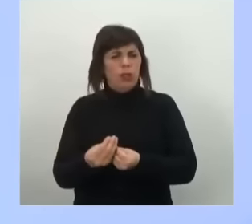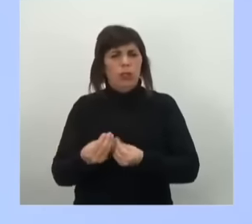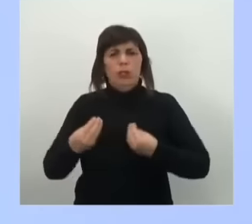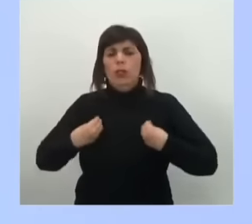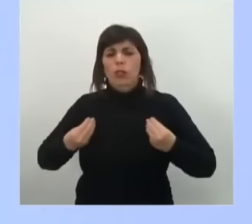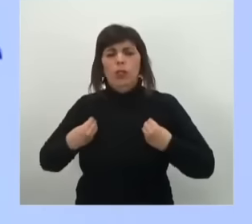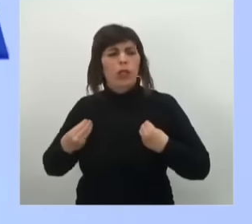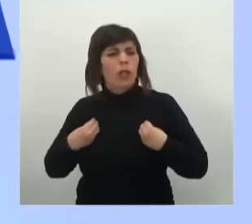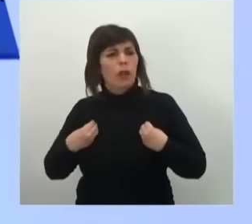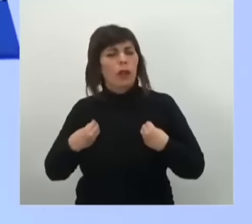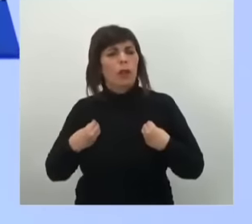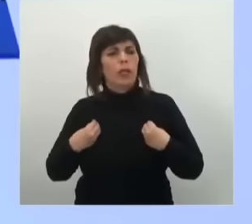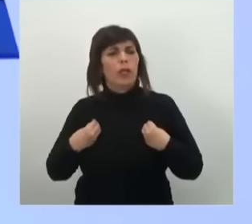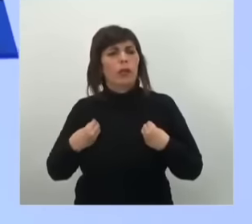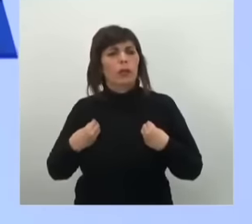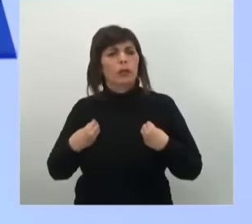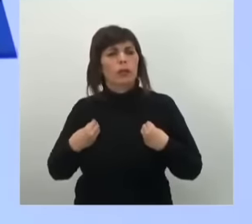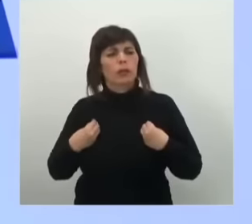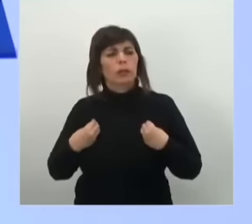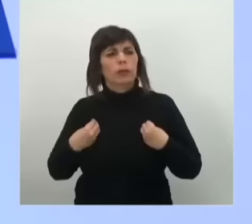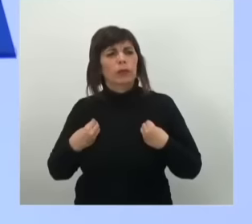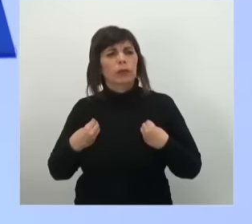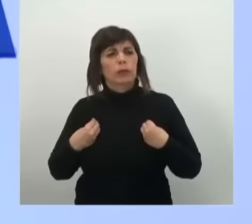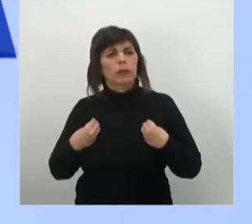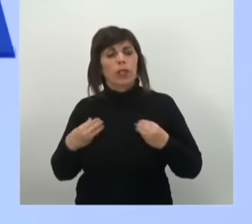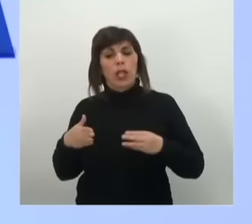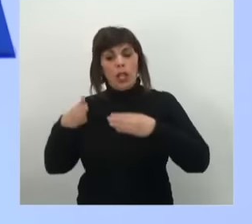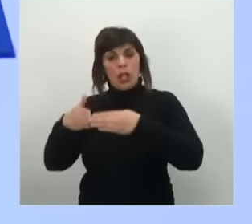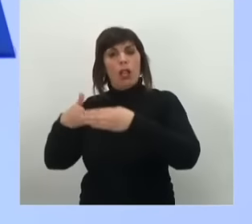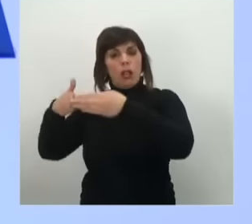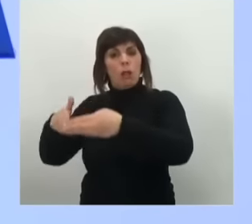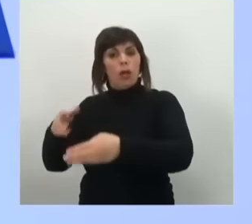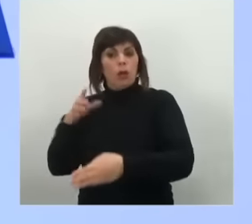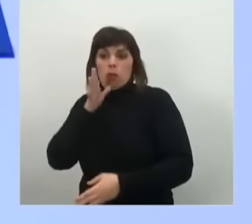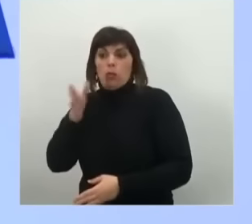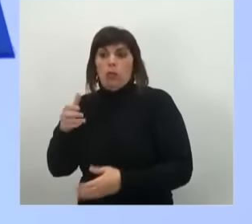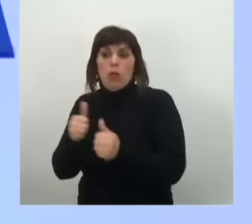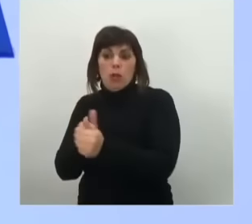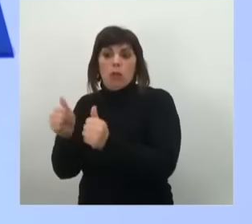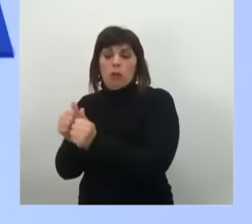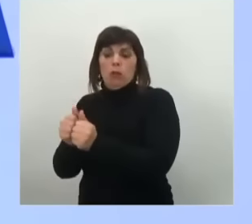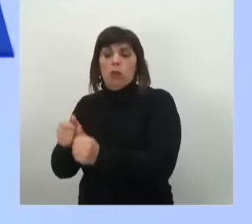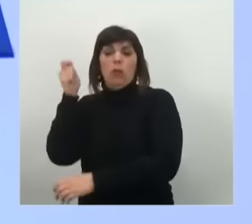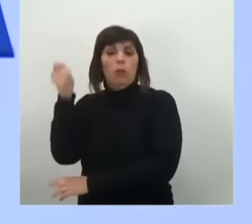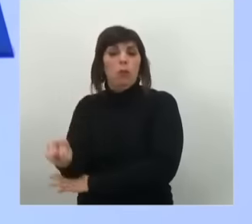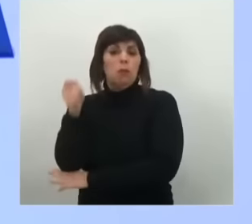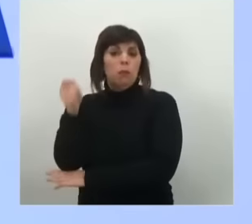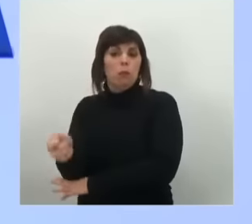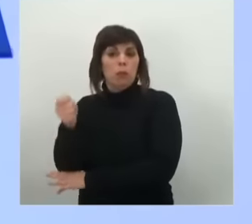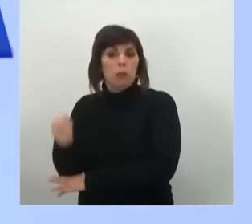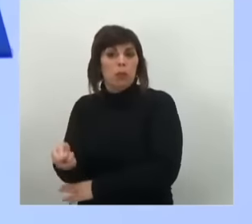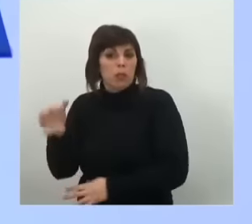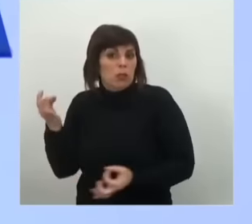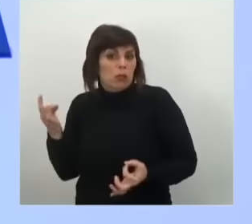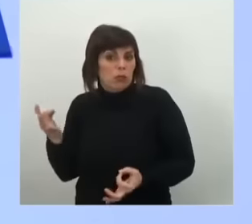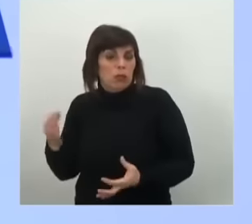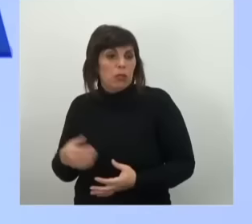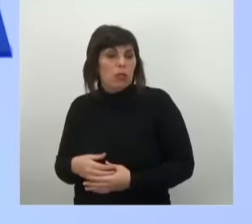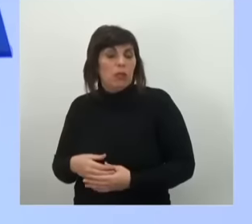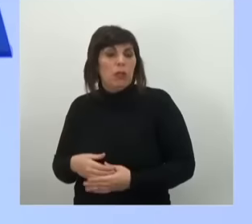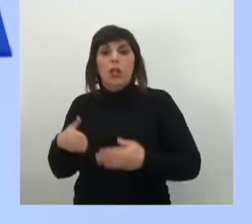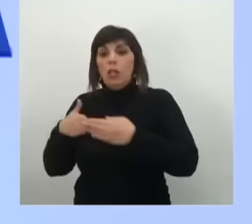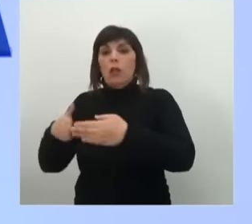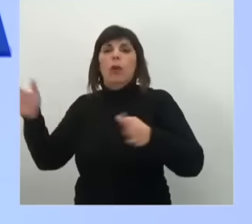Muchas veces había experimentado como él estaba muchas veces allí en el mar de Galilea muchas veces habías experimentado viento